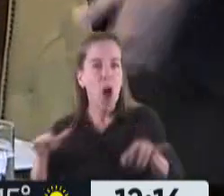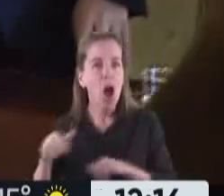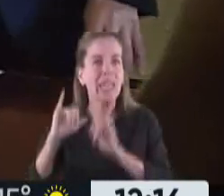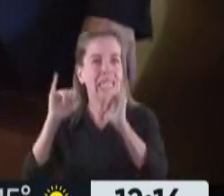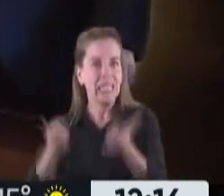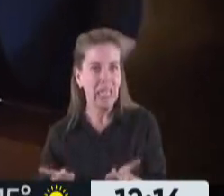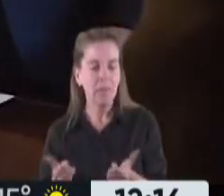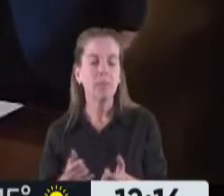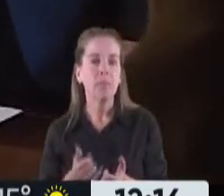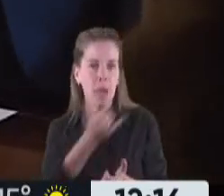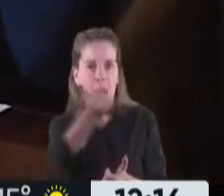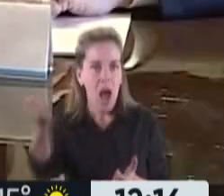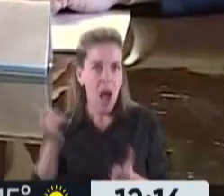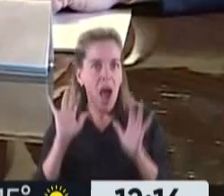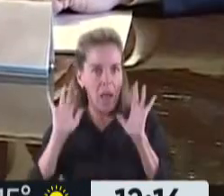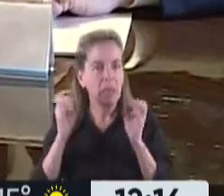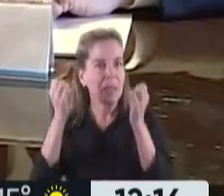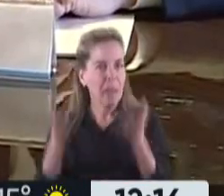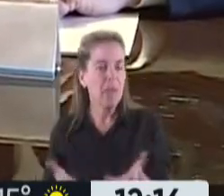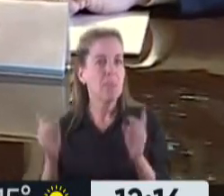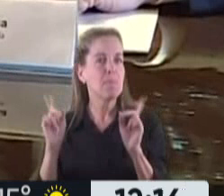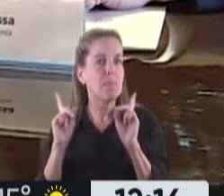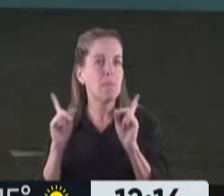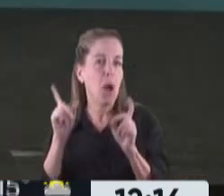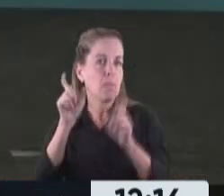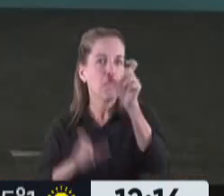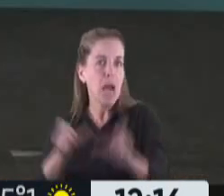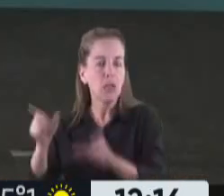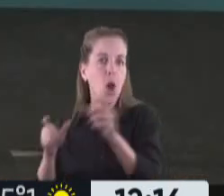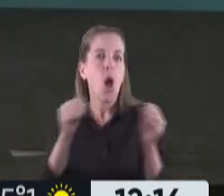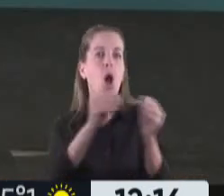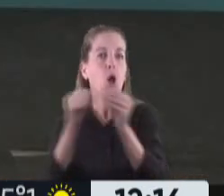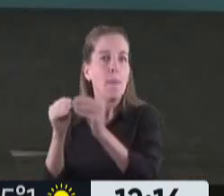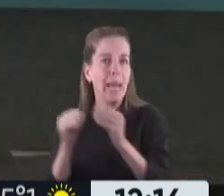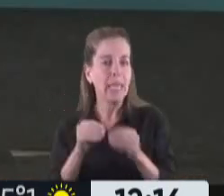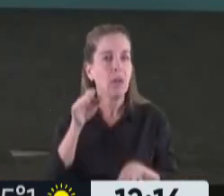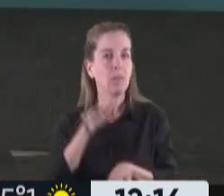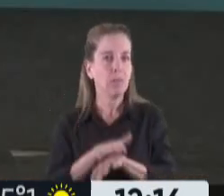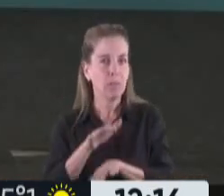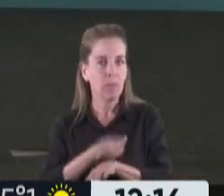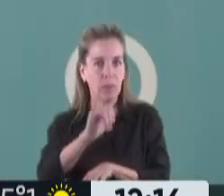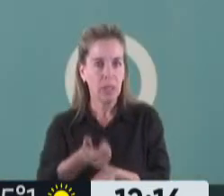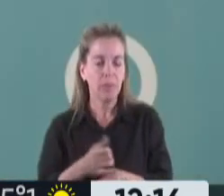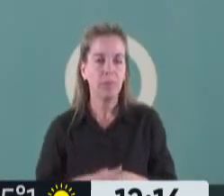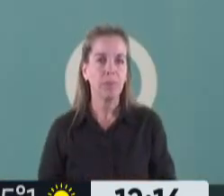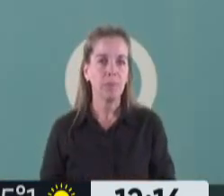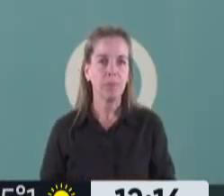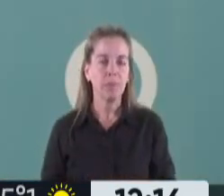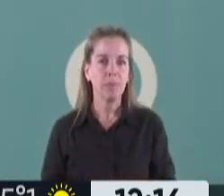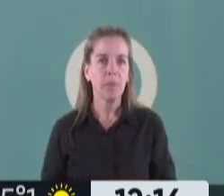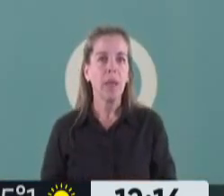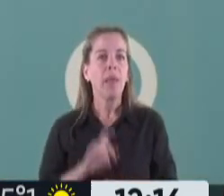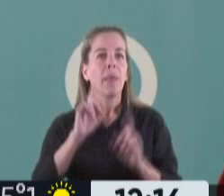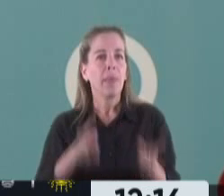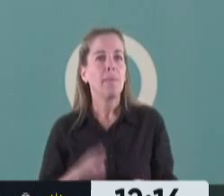las valoro porque son de compañeros bien intencionados, compañeros comprometidos. Y valoro